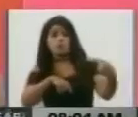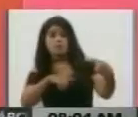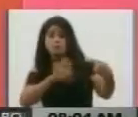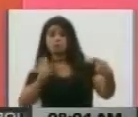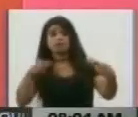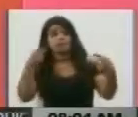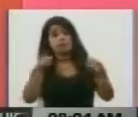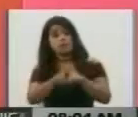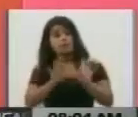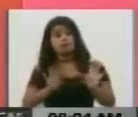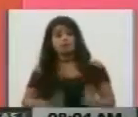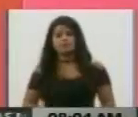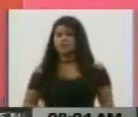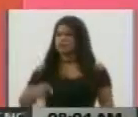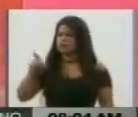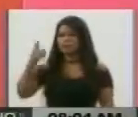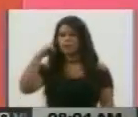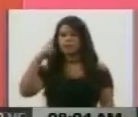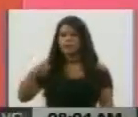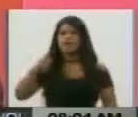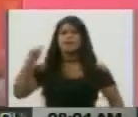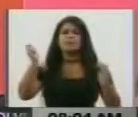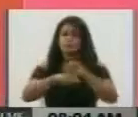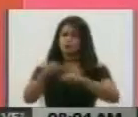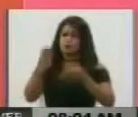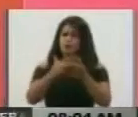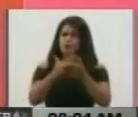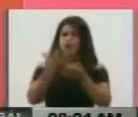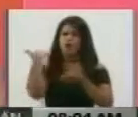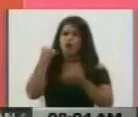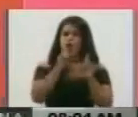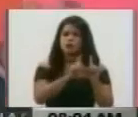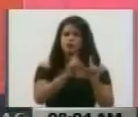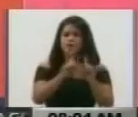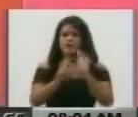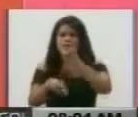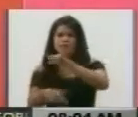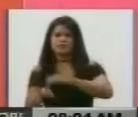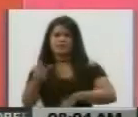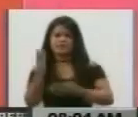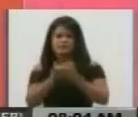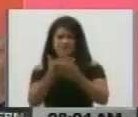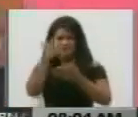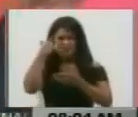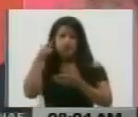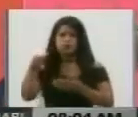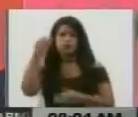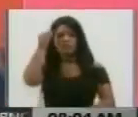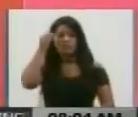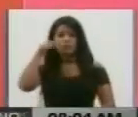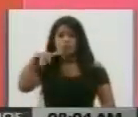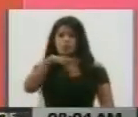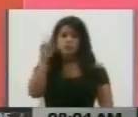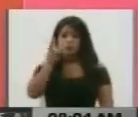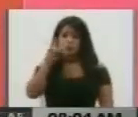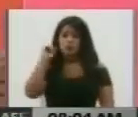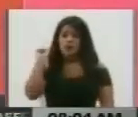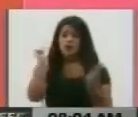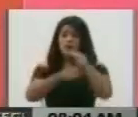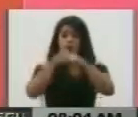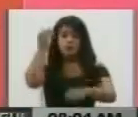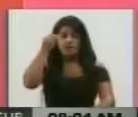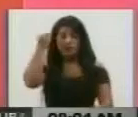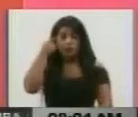que es Golpe Adentro, 11 de abril? ¿Cómo ha cambiado el panorama, tanto político como la conciencia del pueblo venezolano, de 2002 hasta la fecha, tomando en